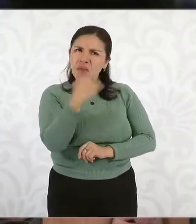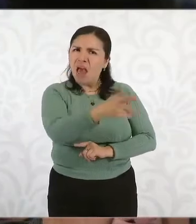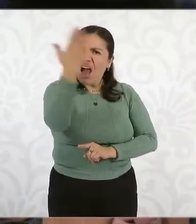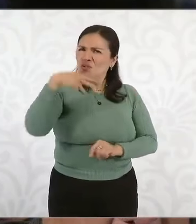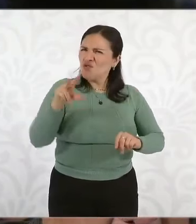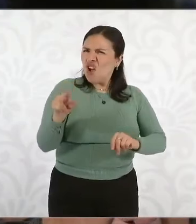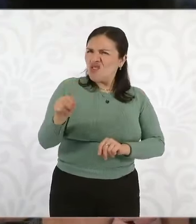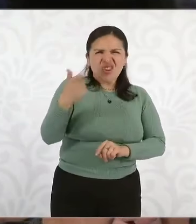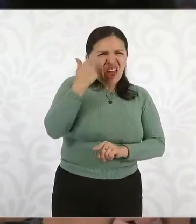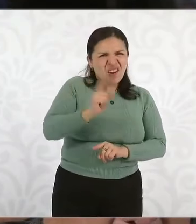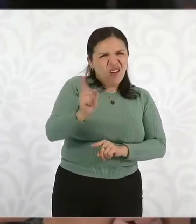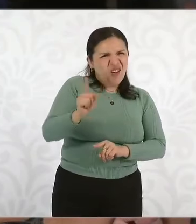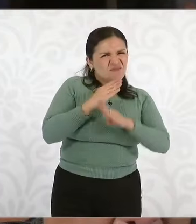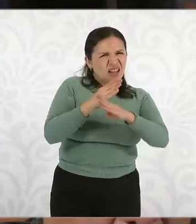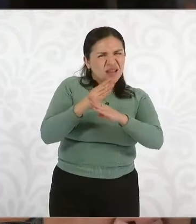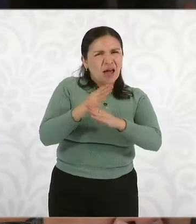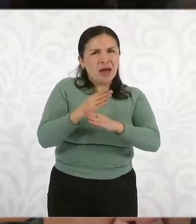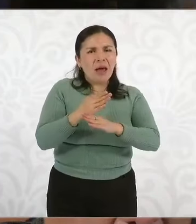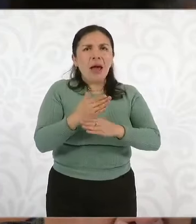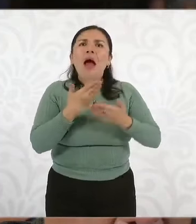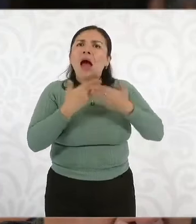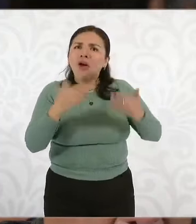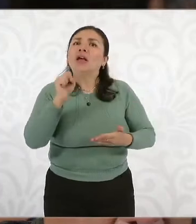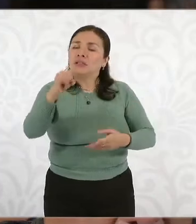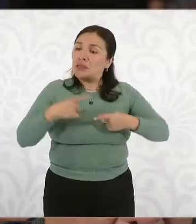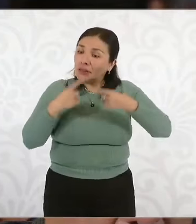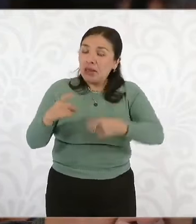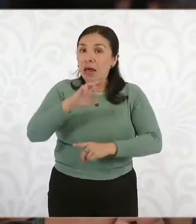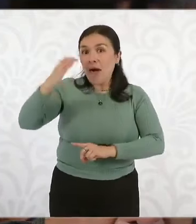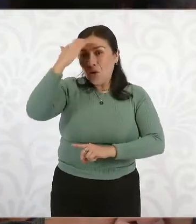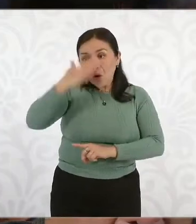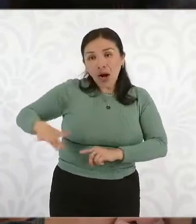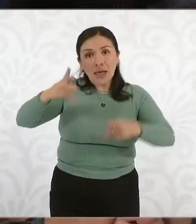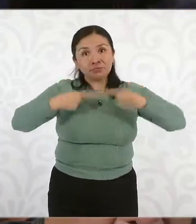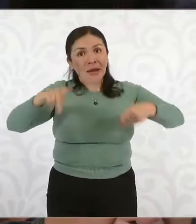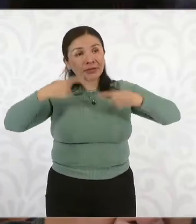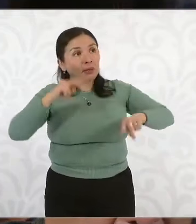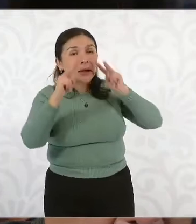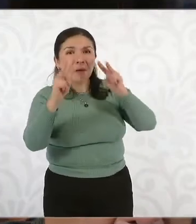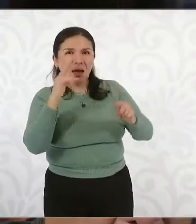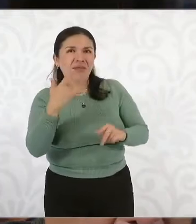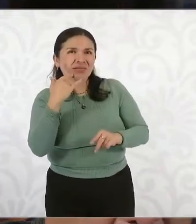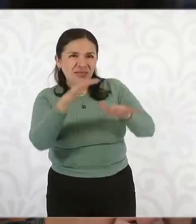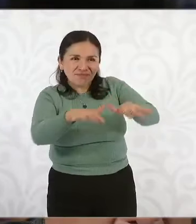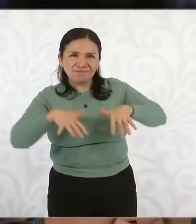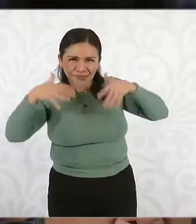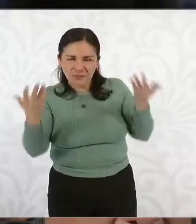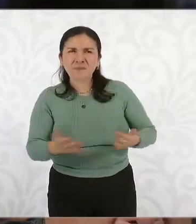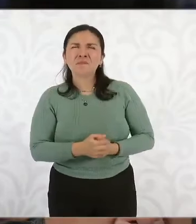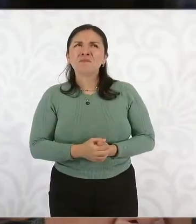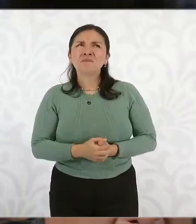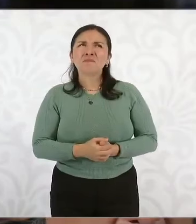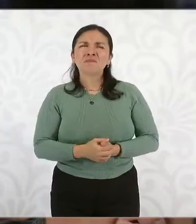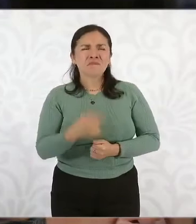oposición a reconocer a las audiencias, y nos llamó la atención que